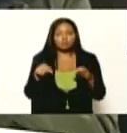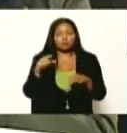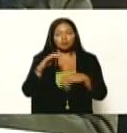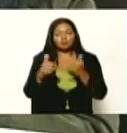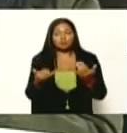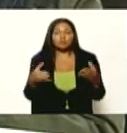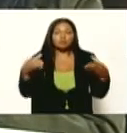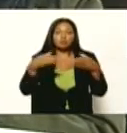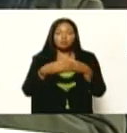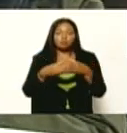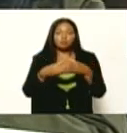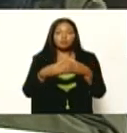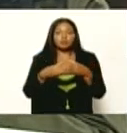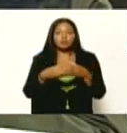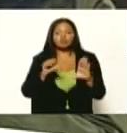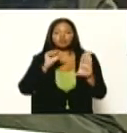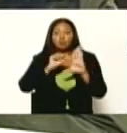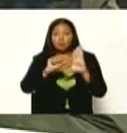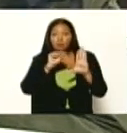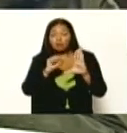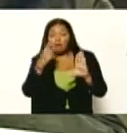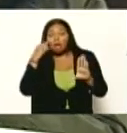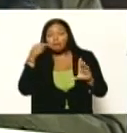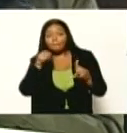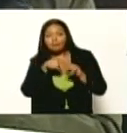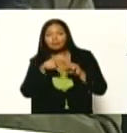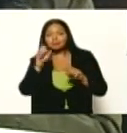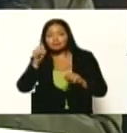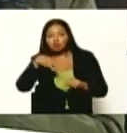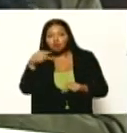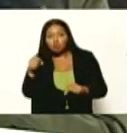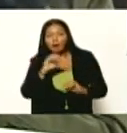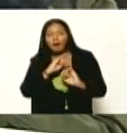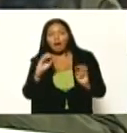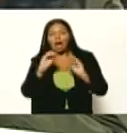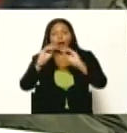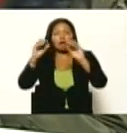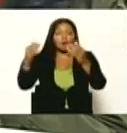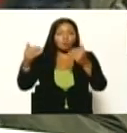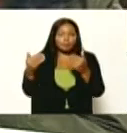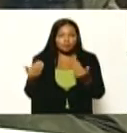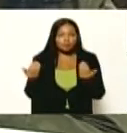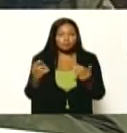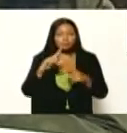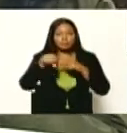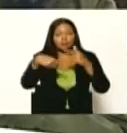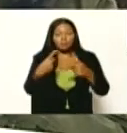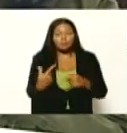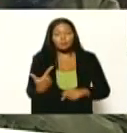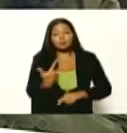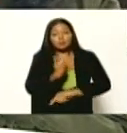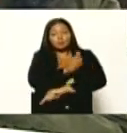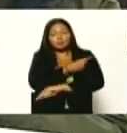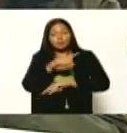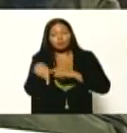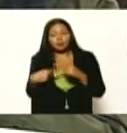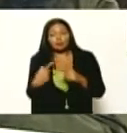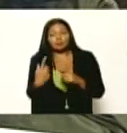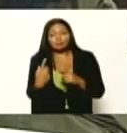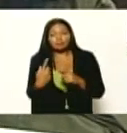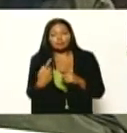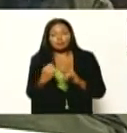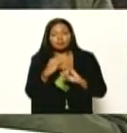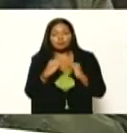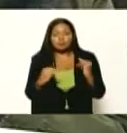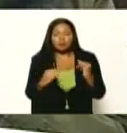del movimiento Somos Venezuela chequea que haya sido convocado, luego pasa a vacunarse y después de vacunarse,